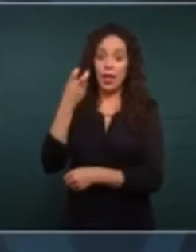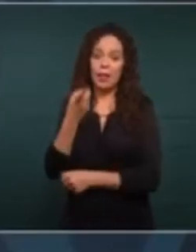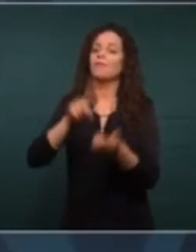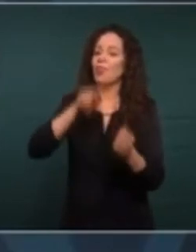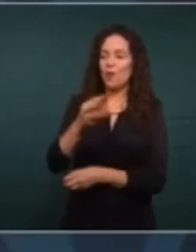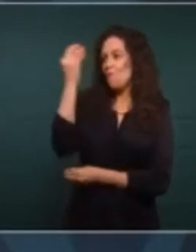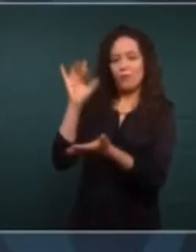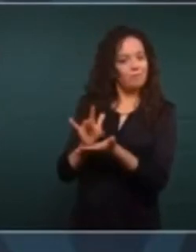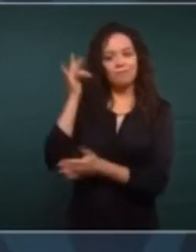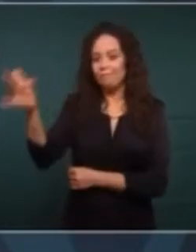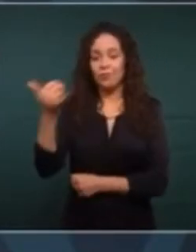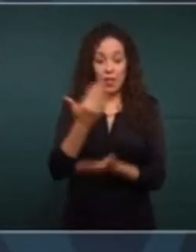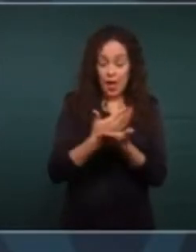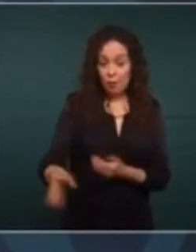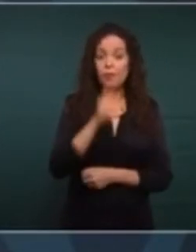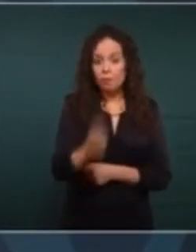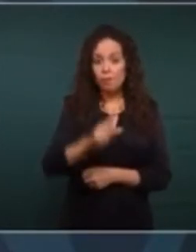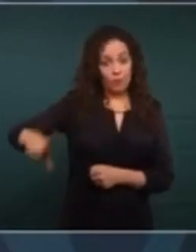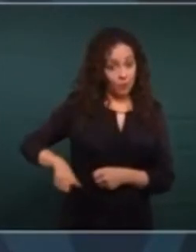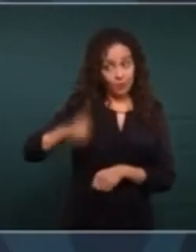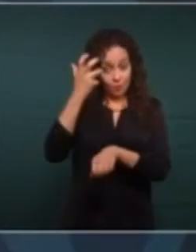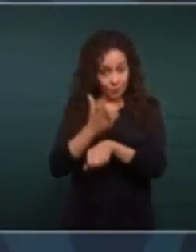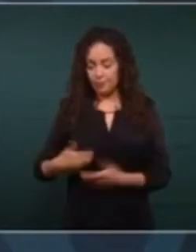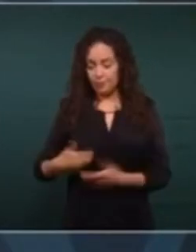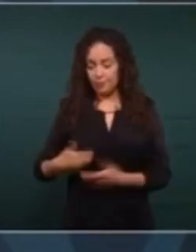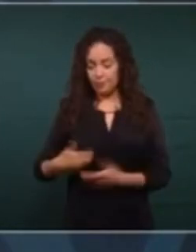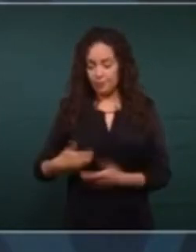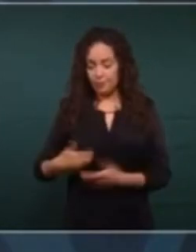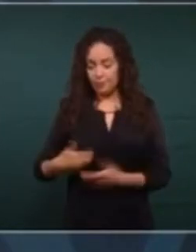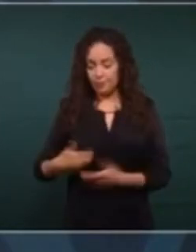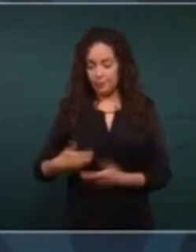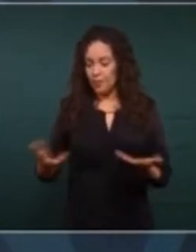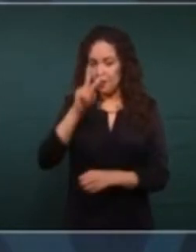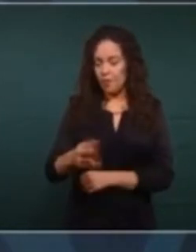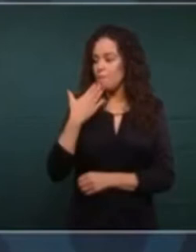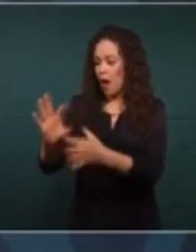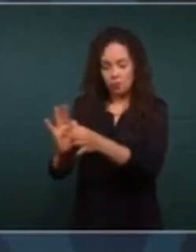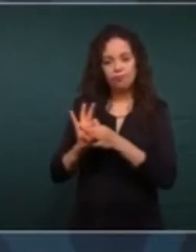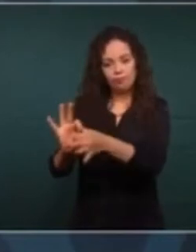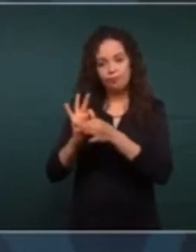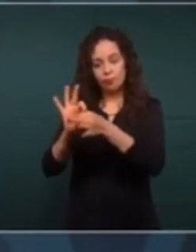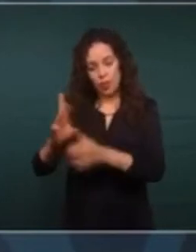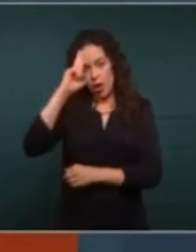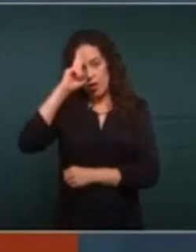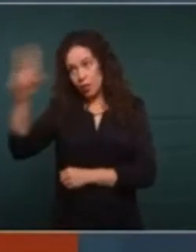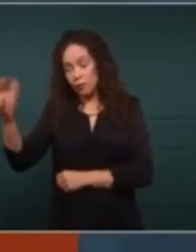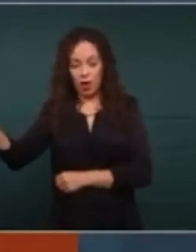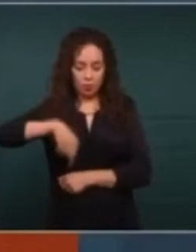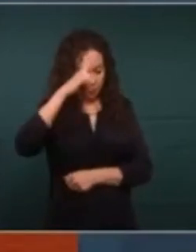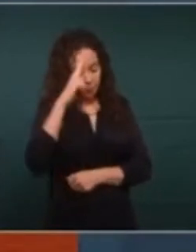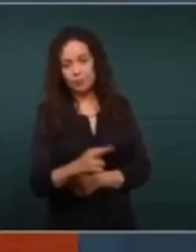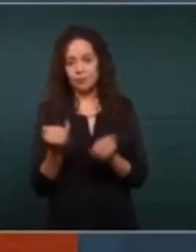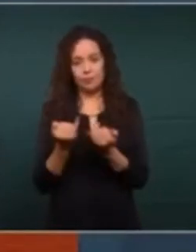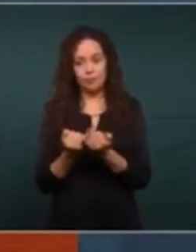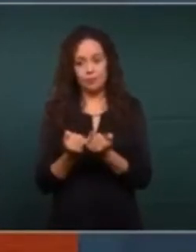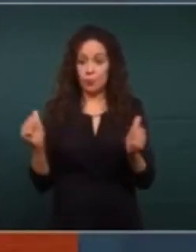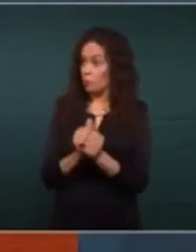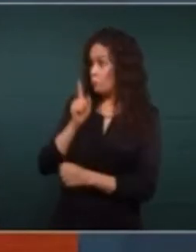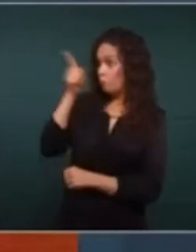Además, ha habido de parte del gobierno de Estados Unidos y del presidente Trump una relación de respeto a nuestra soberanía. No hemos tenido con